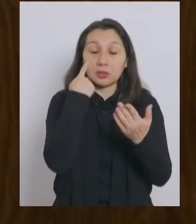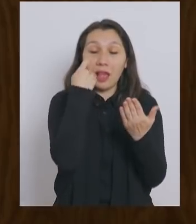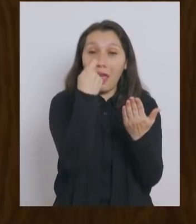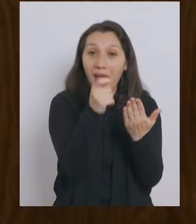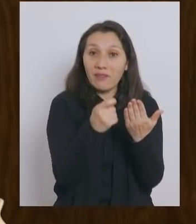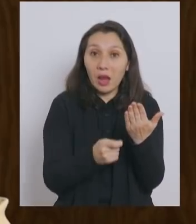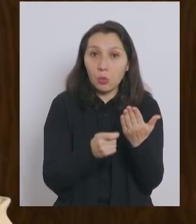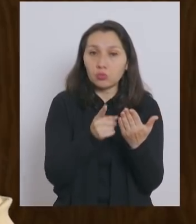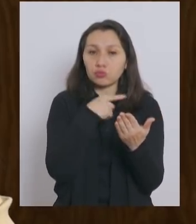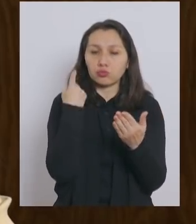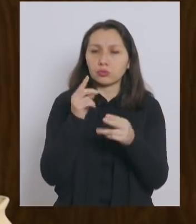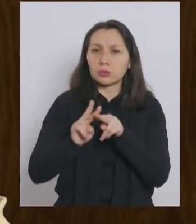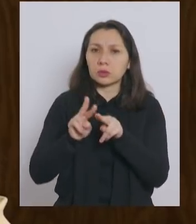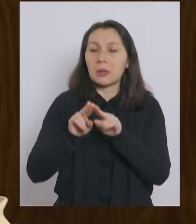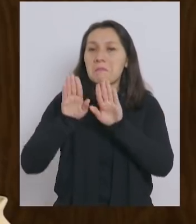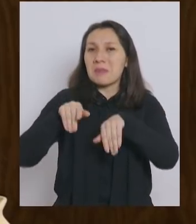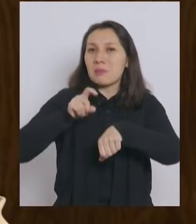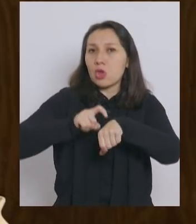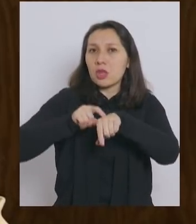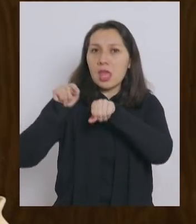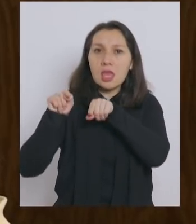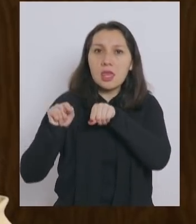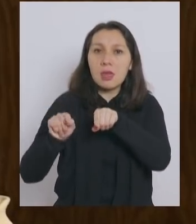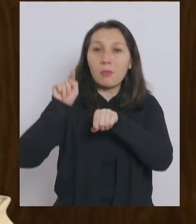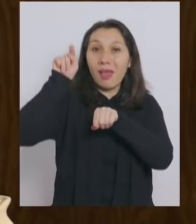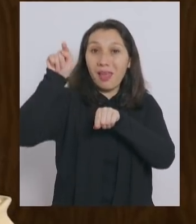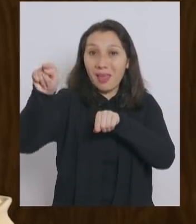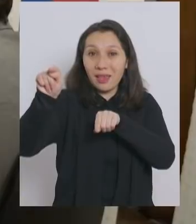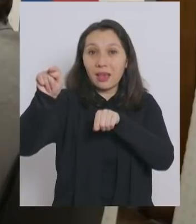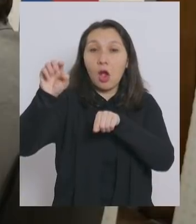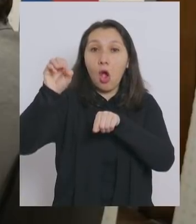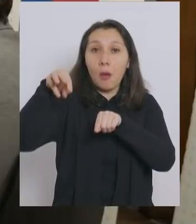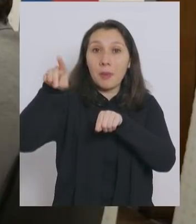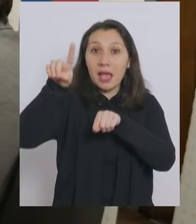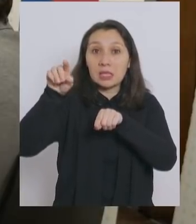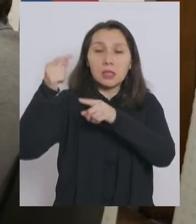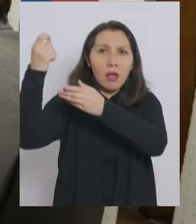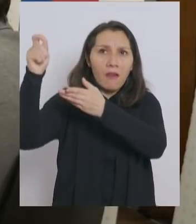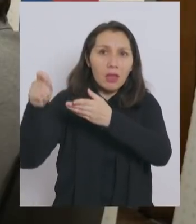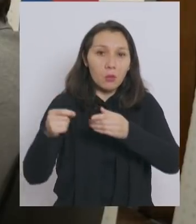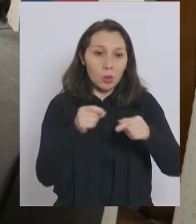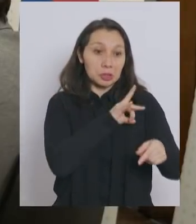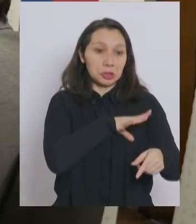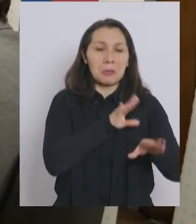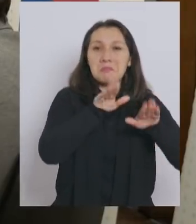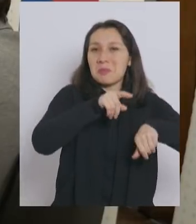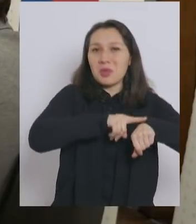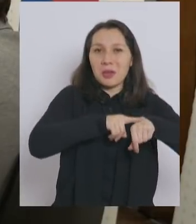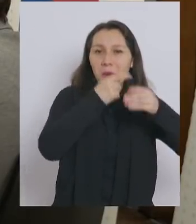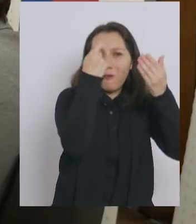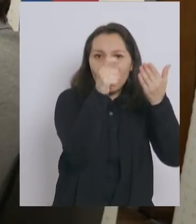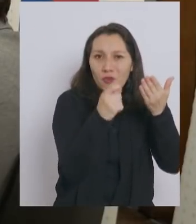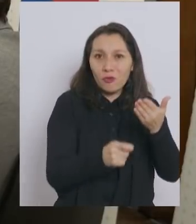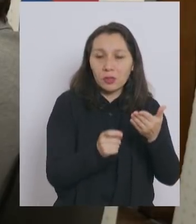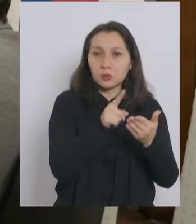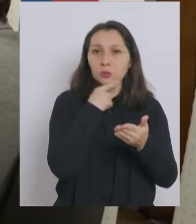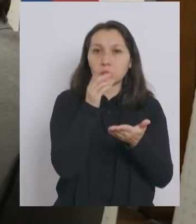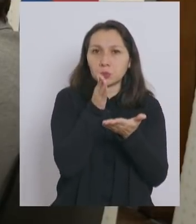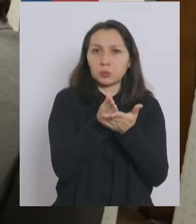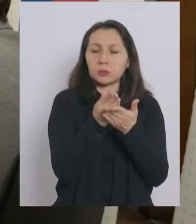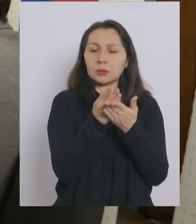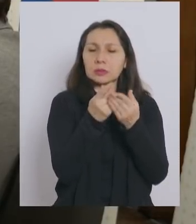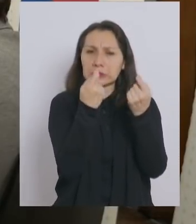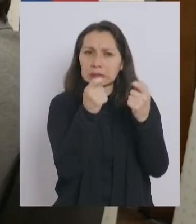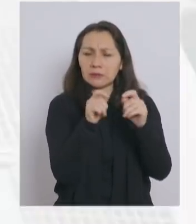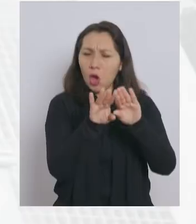evaluación fuimos haciéndolo en forma paralela a que lo hacía OMS, lo que por supuesto nos obligó a hacer una